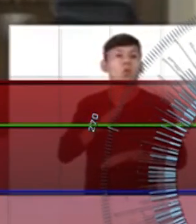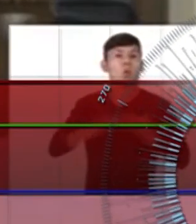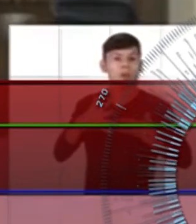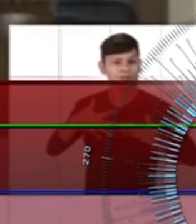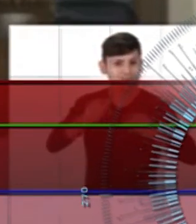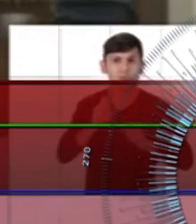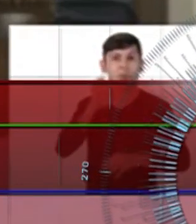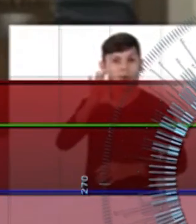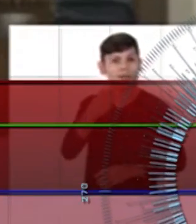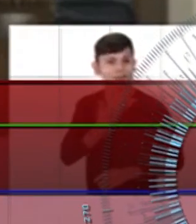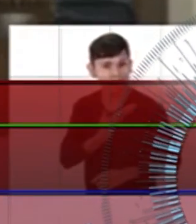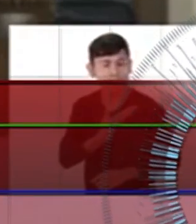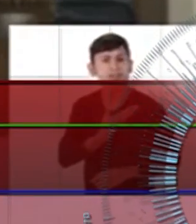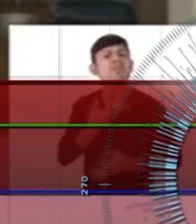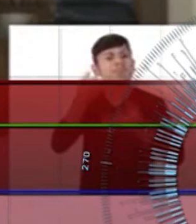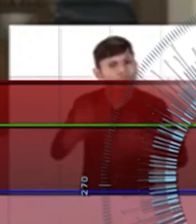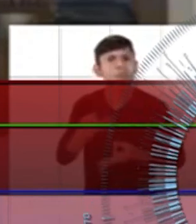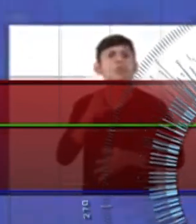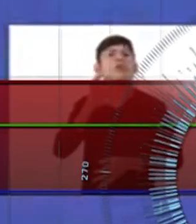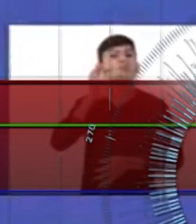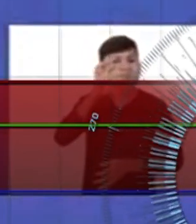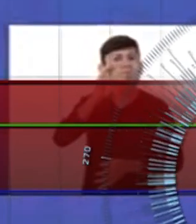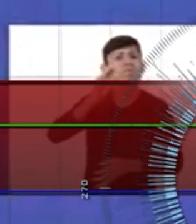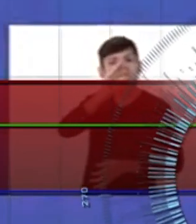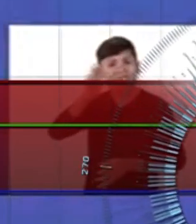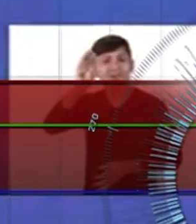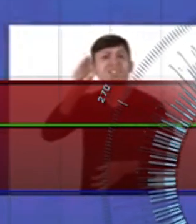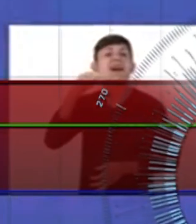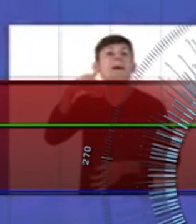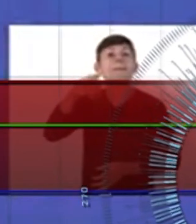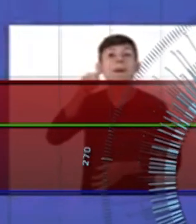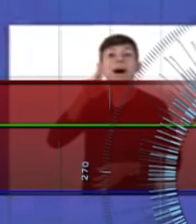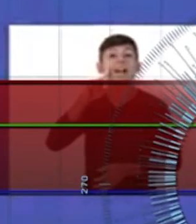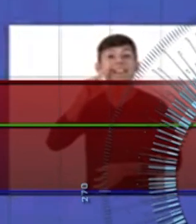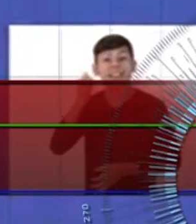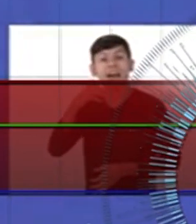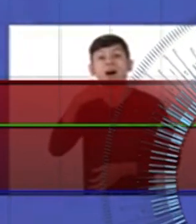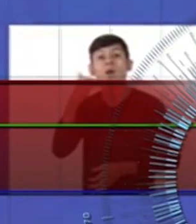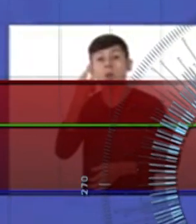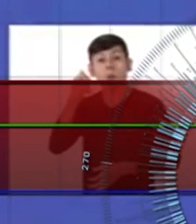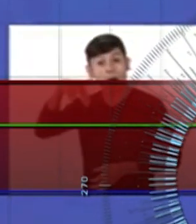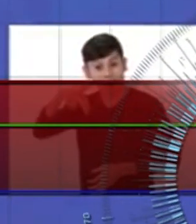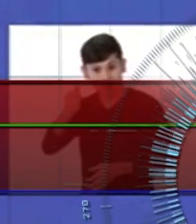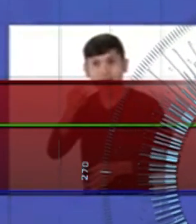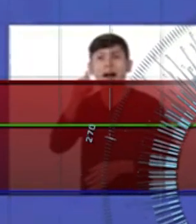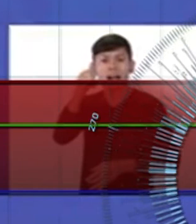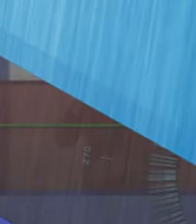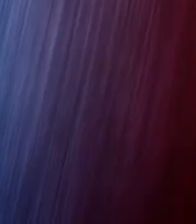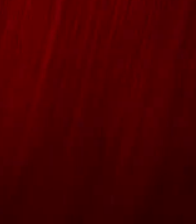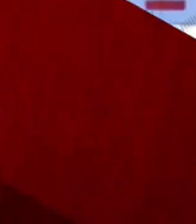Se registró un nuevo caso de coronavirus en la provincia de Santa Fe. Vamos a escuchar el informe de situación